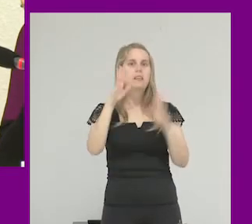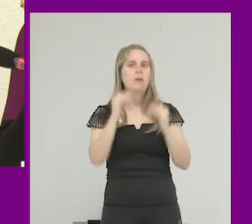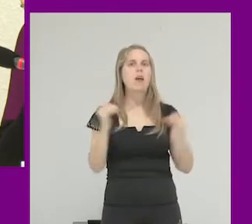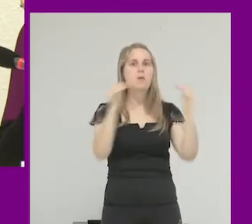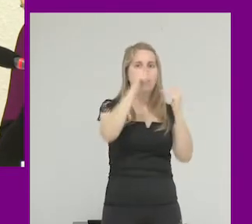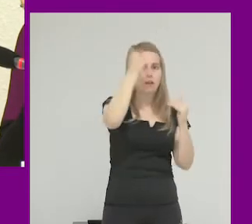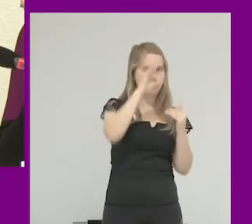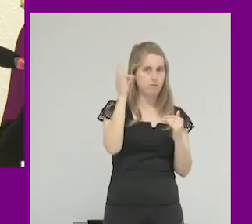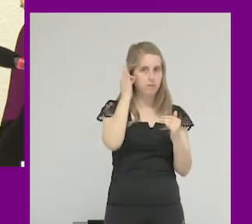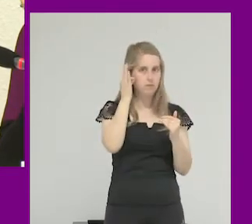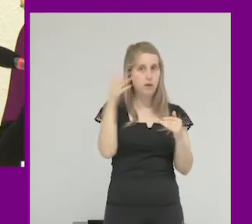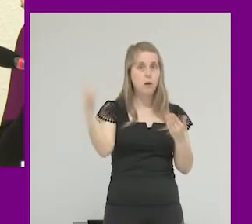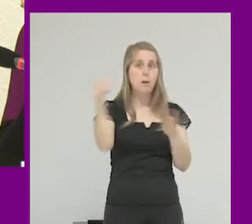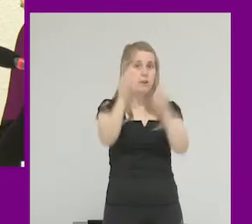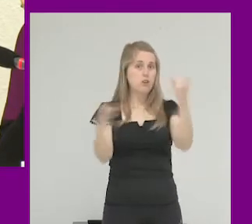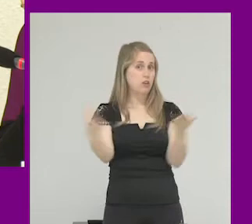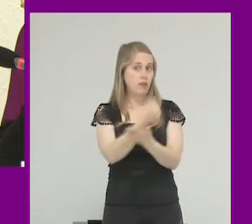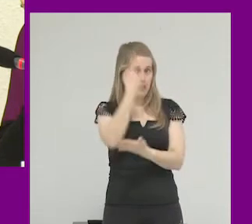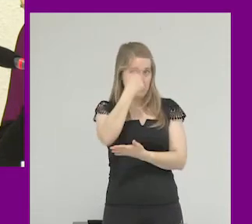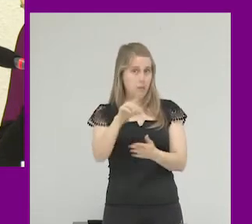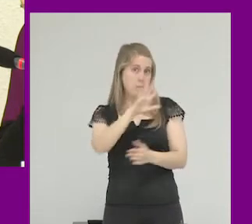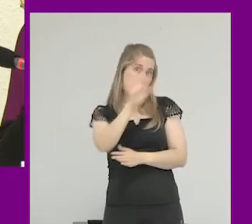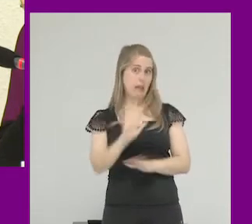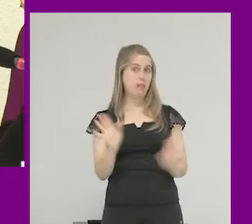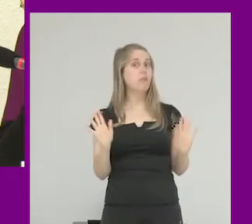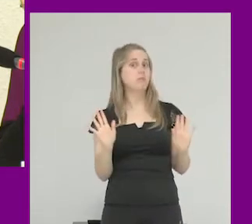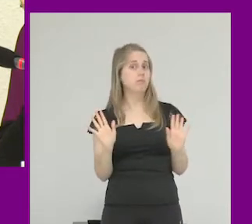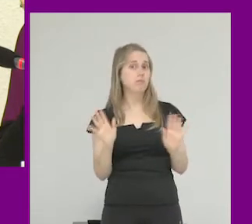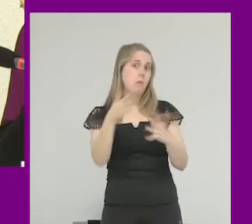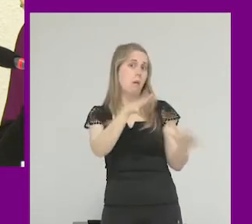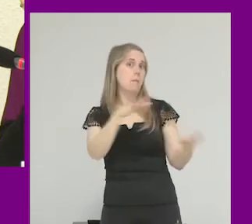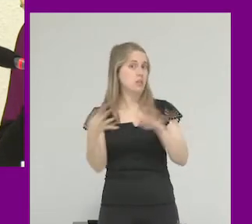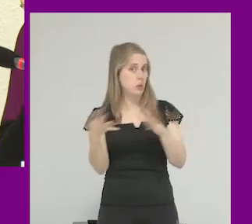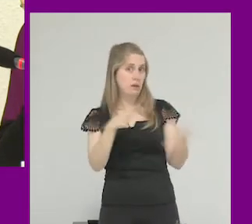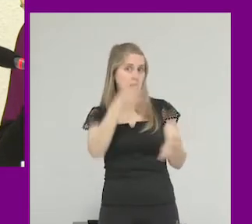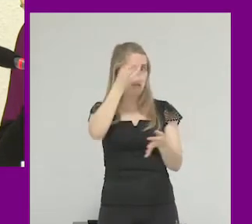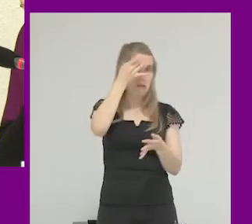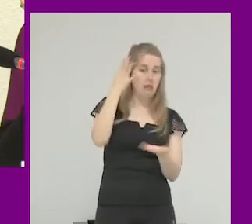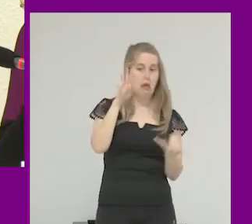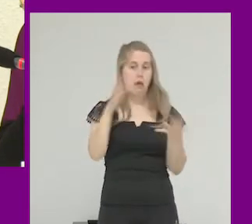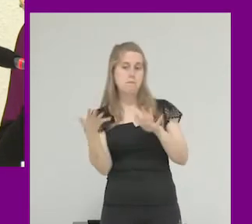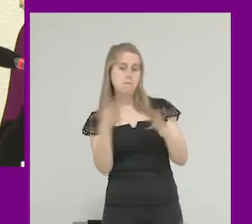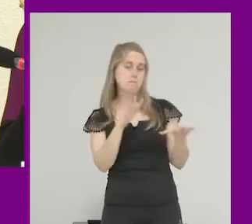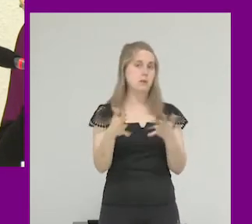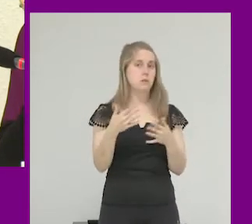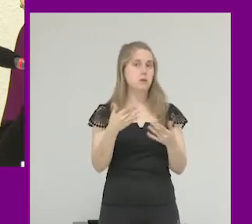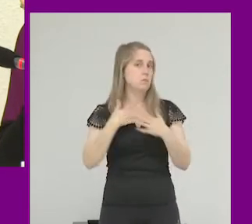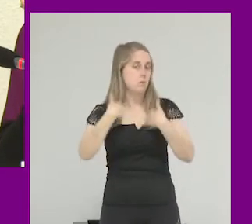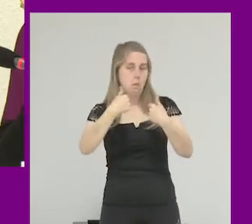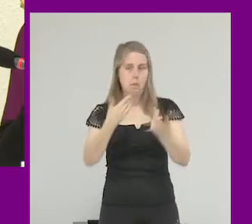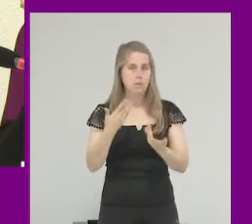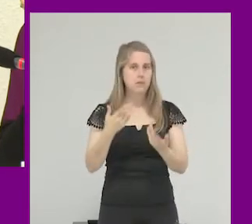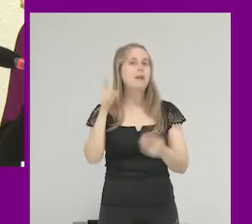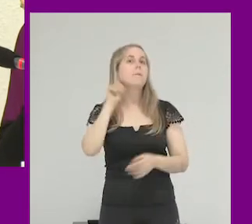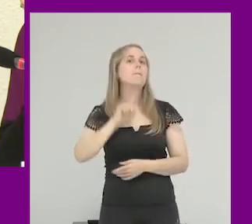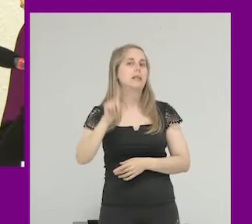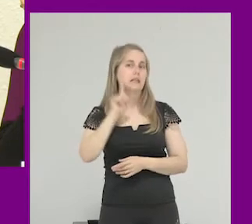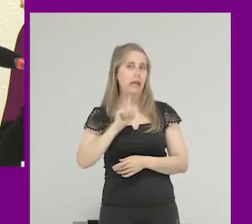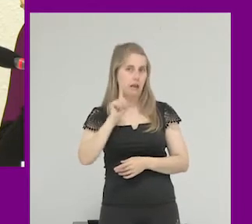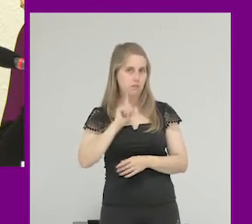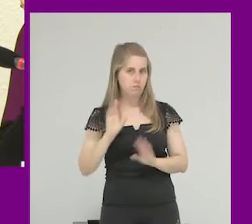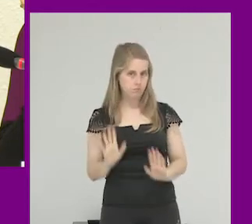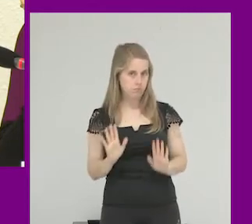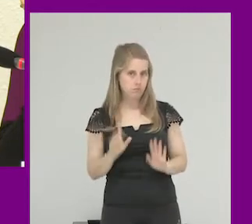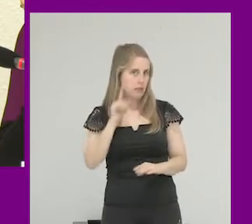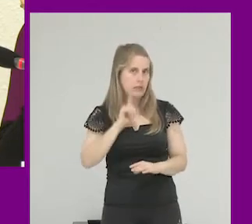las mujeres y hombres sabe todo el mundo, ¿no? Y que va, con más o menos tener como una idea tal, pues se puede hacer cualquier cosa. Esto es mentira.